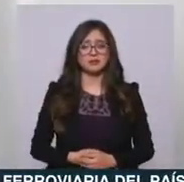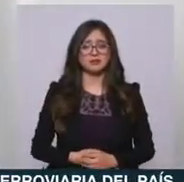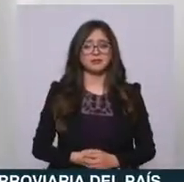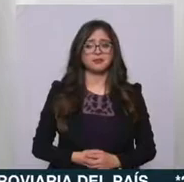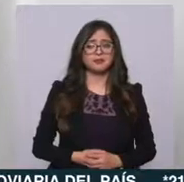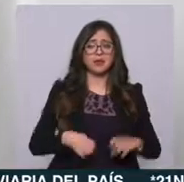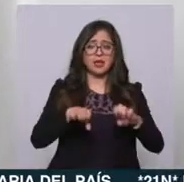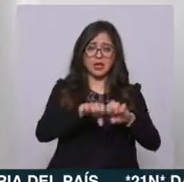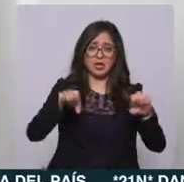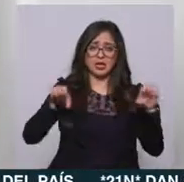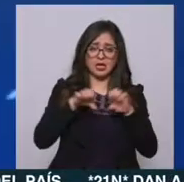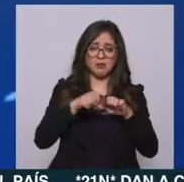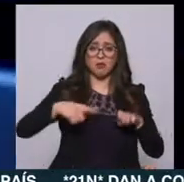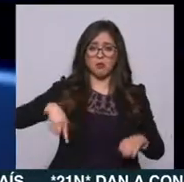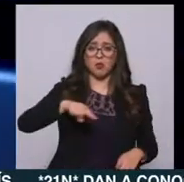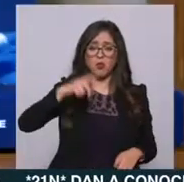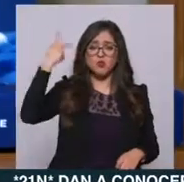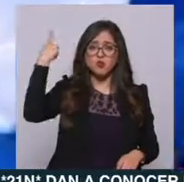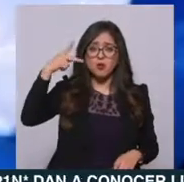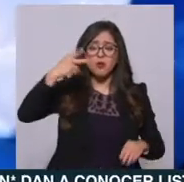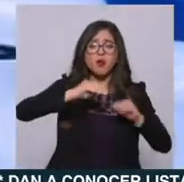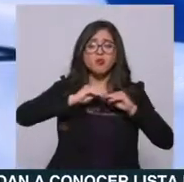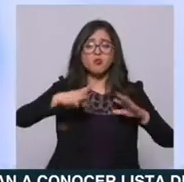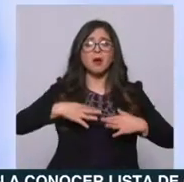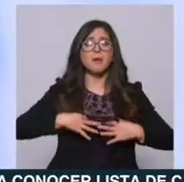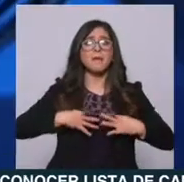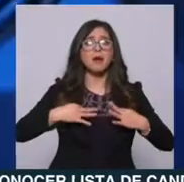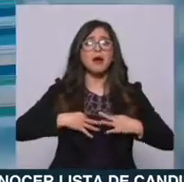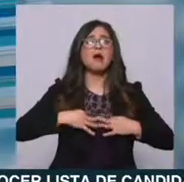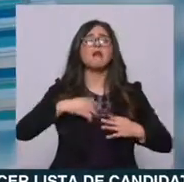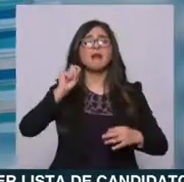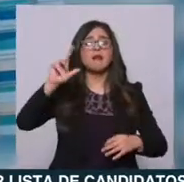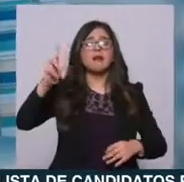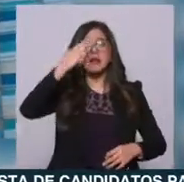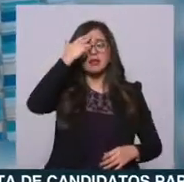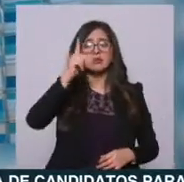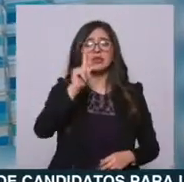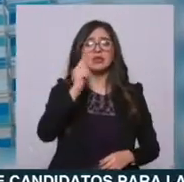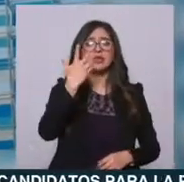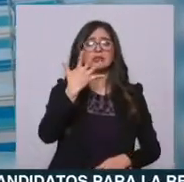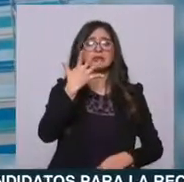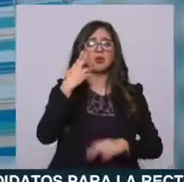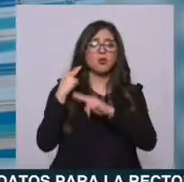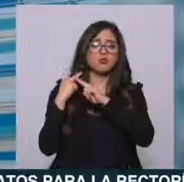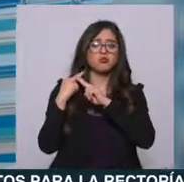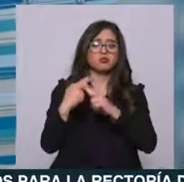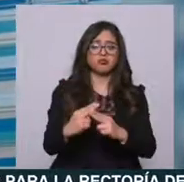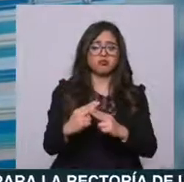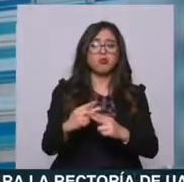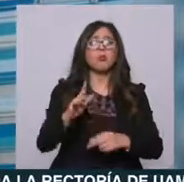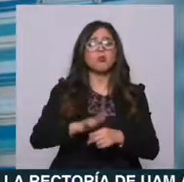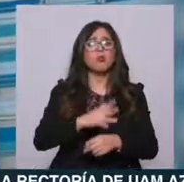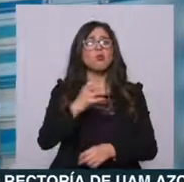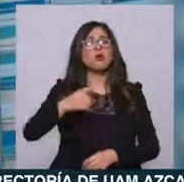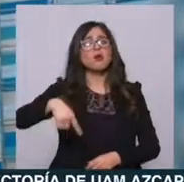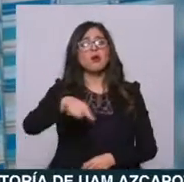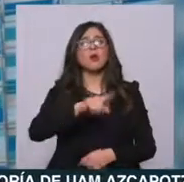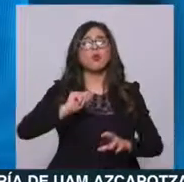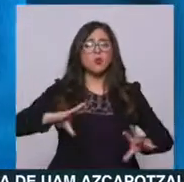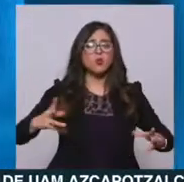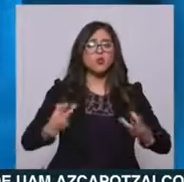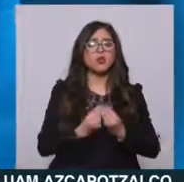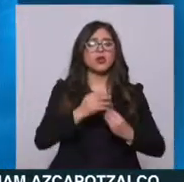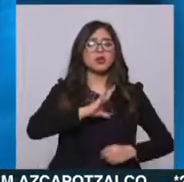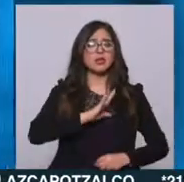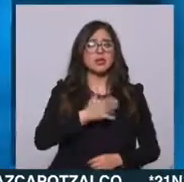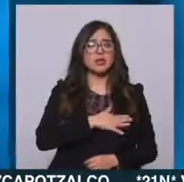El conjunto de la Franja de Puebla lanzará una playera conmemorativa por motivo de su 75 aniversario. Por esto, enfrentará al conjunto español